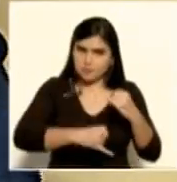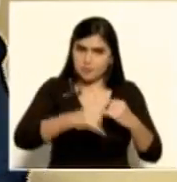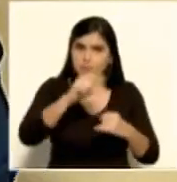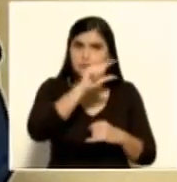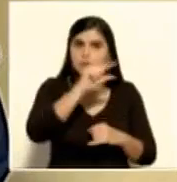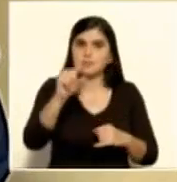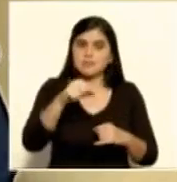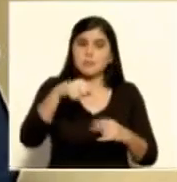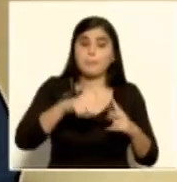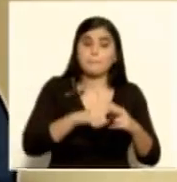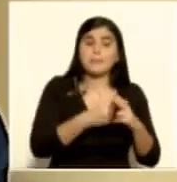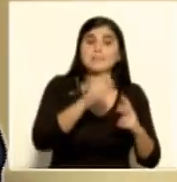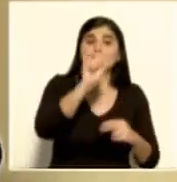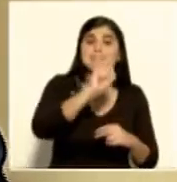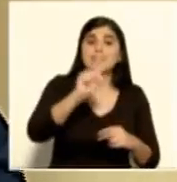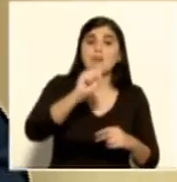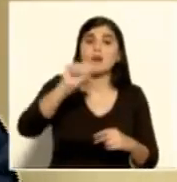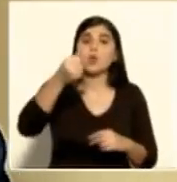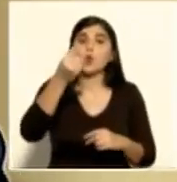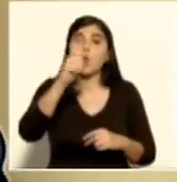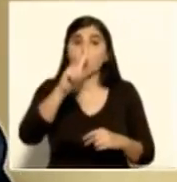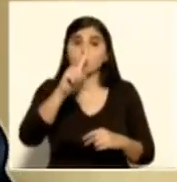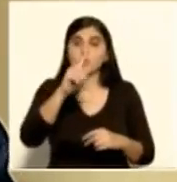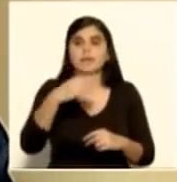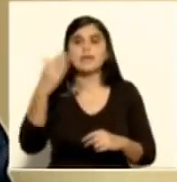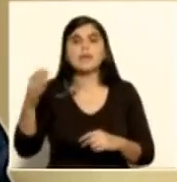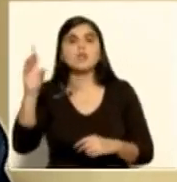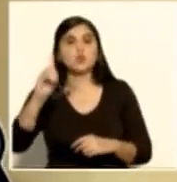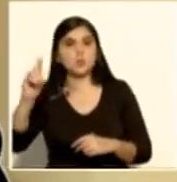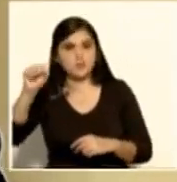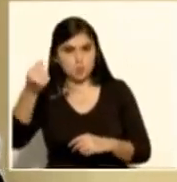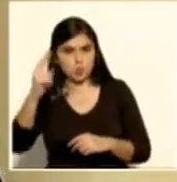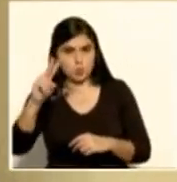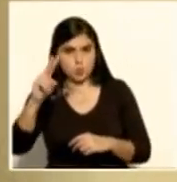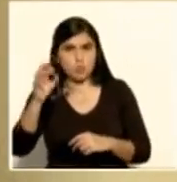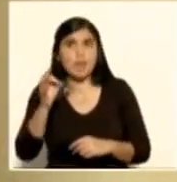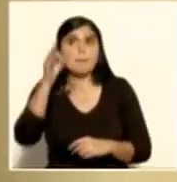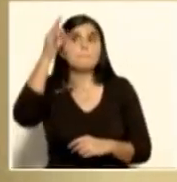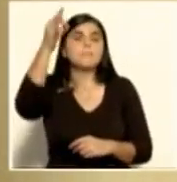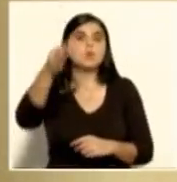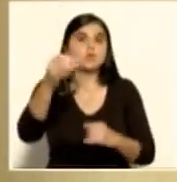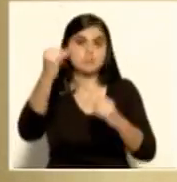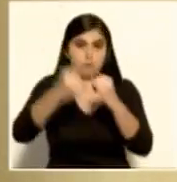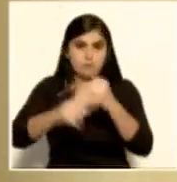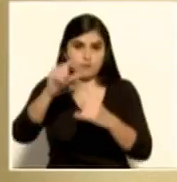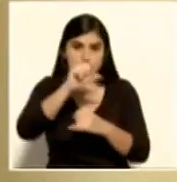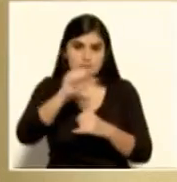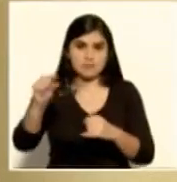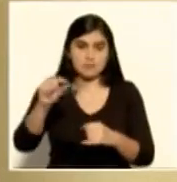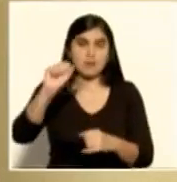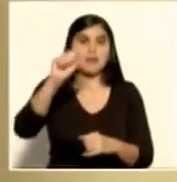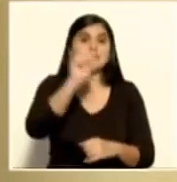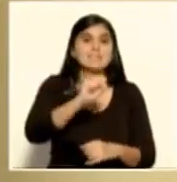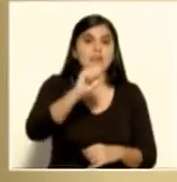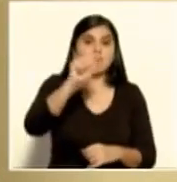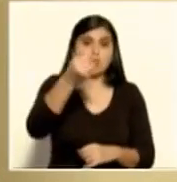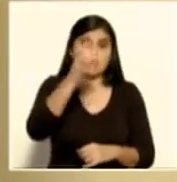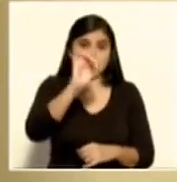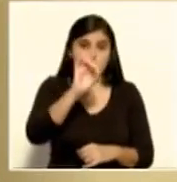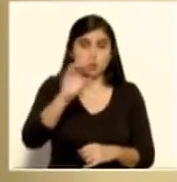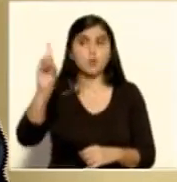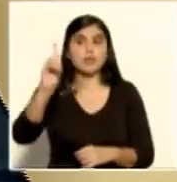el sábado 11 y el domingo 12, y el siguiente fin de semana, sábado 18 y